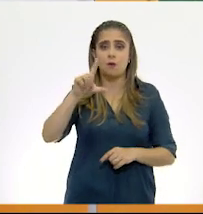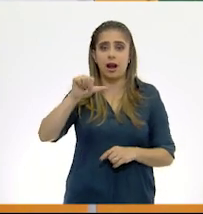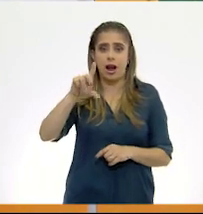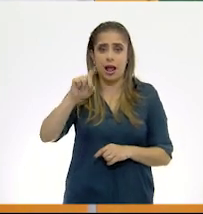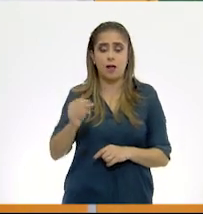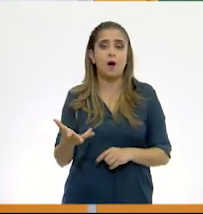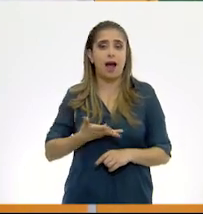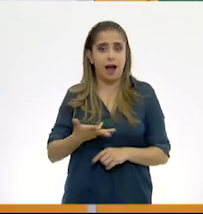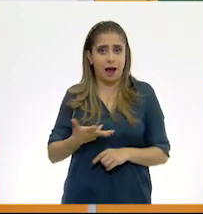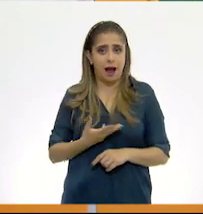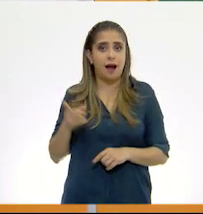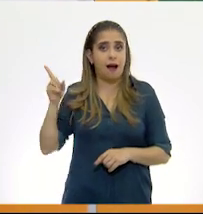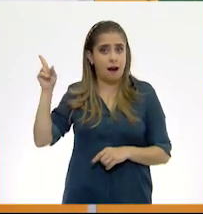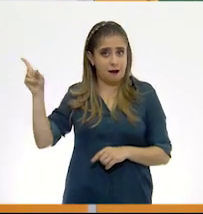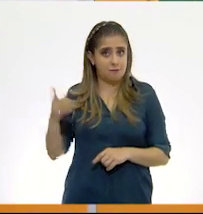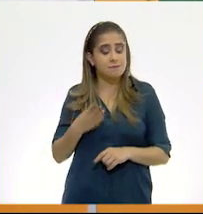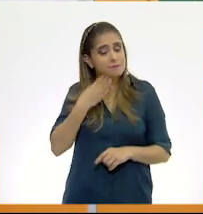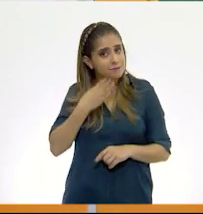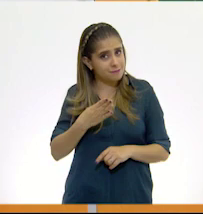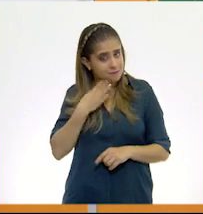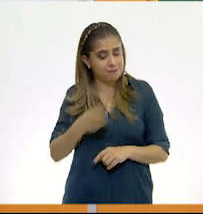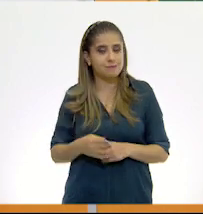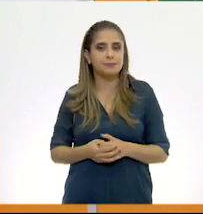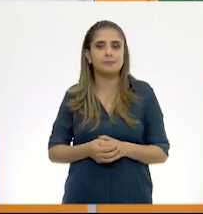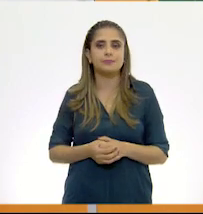acuerdo. Vamos a pegarla por acá.